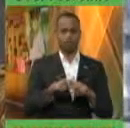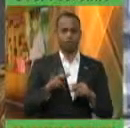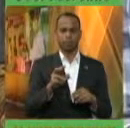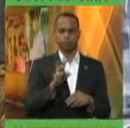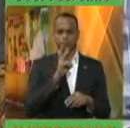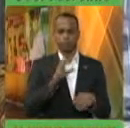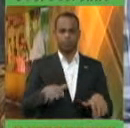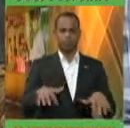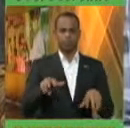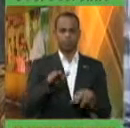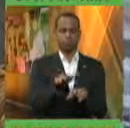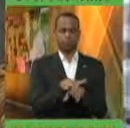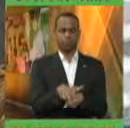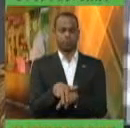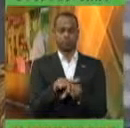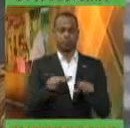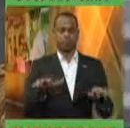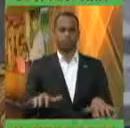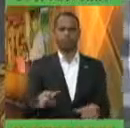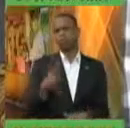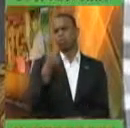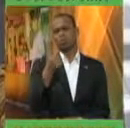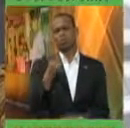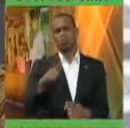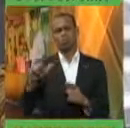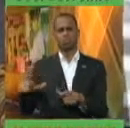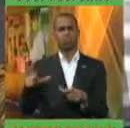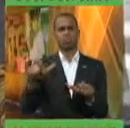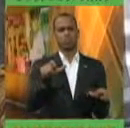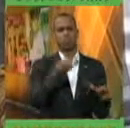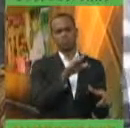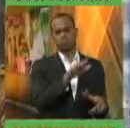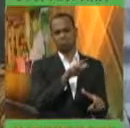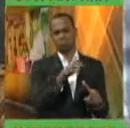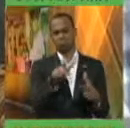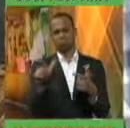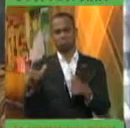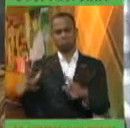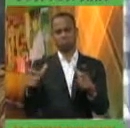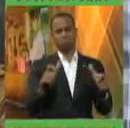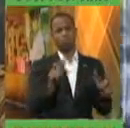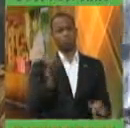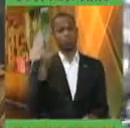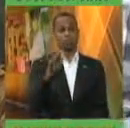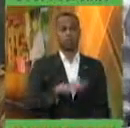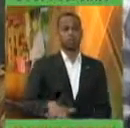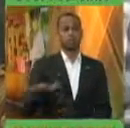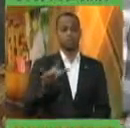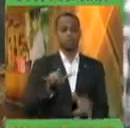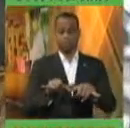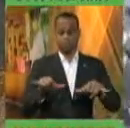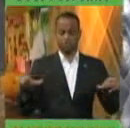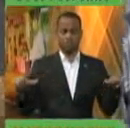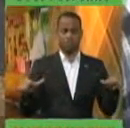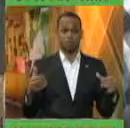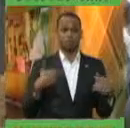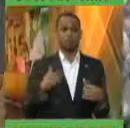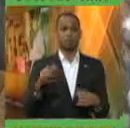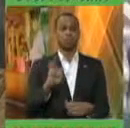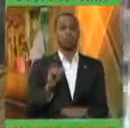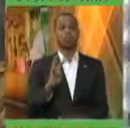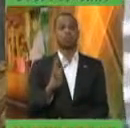es una por cada uno por cada segmento sin embargo hay segmentos que por su longitud tienen hasta